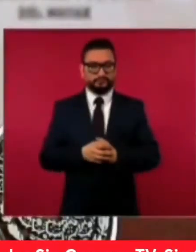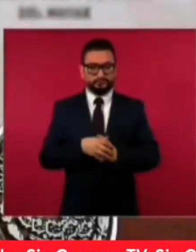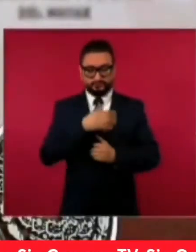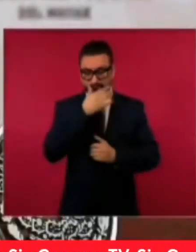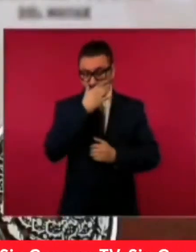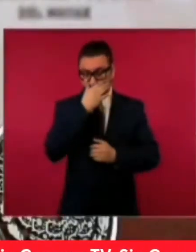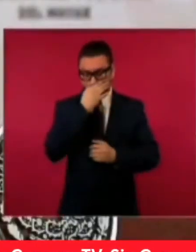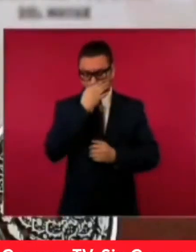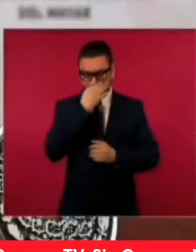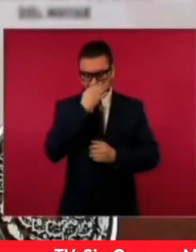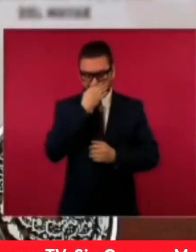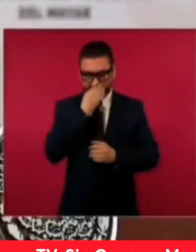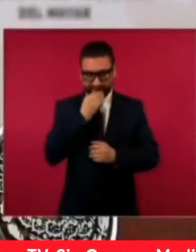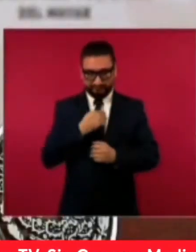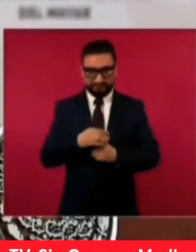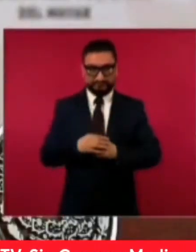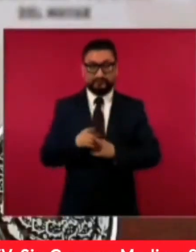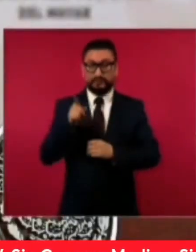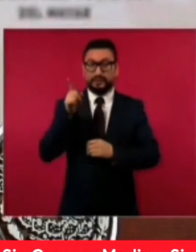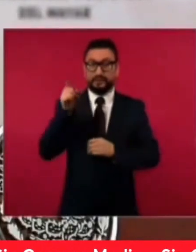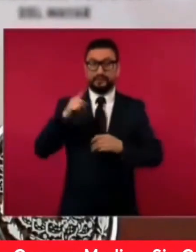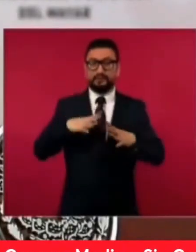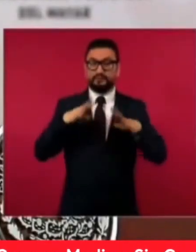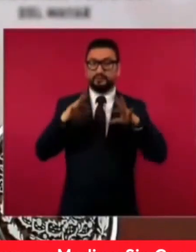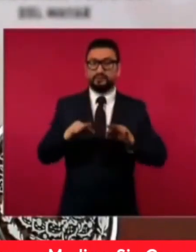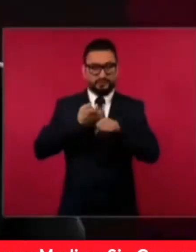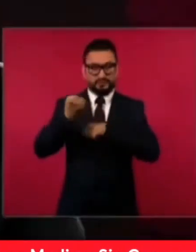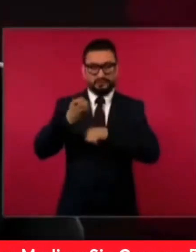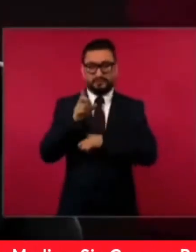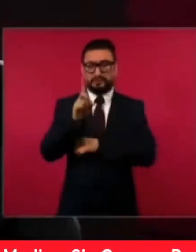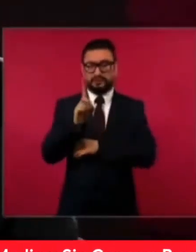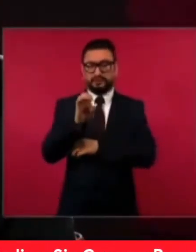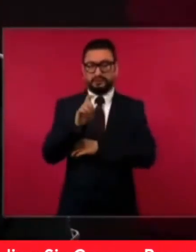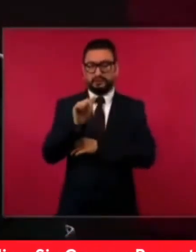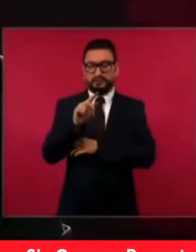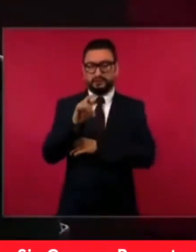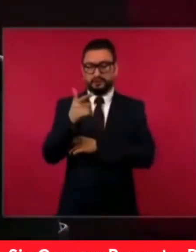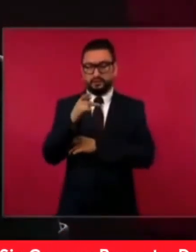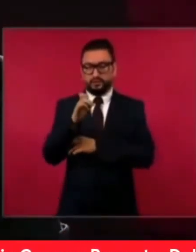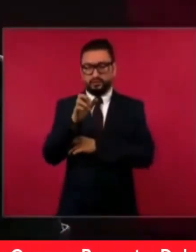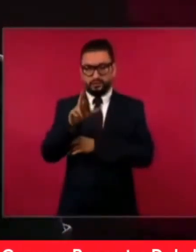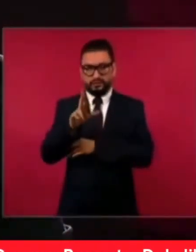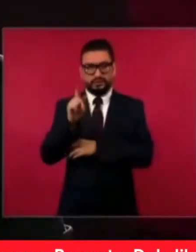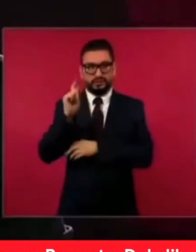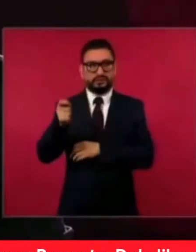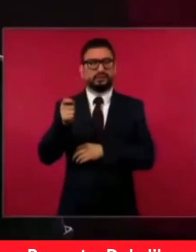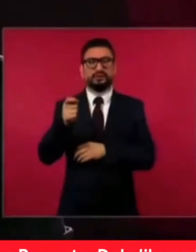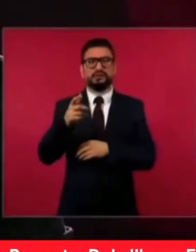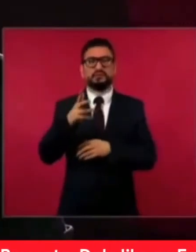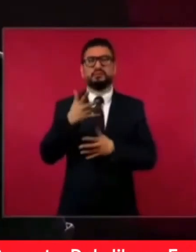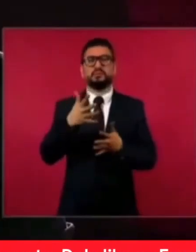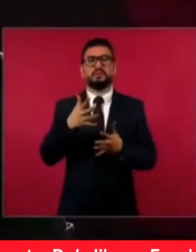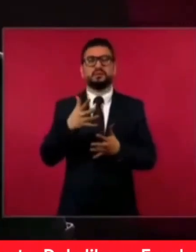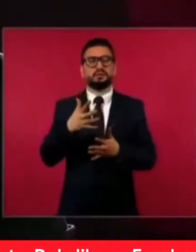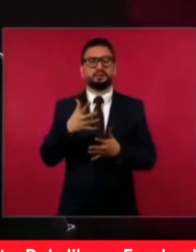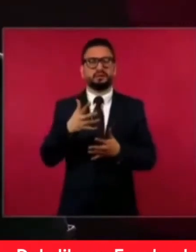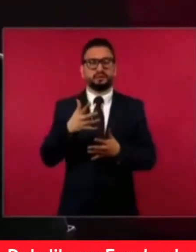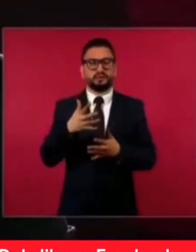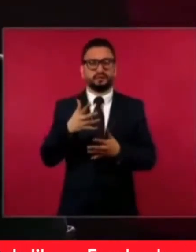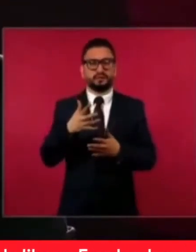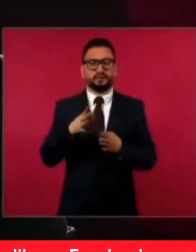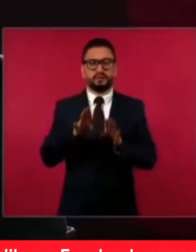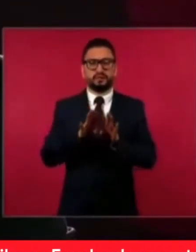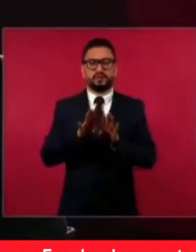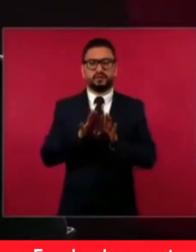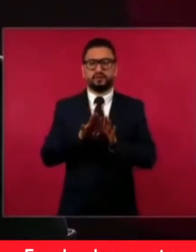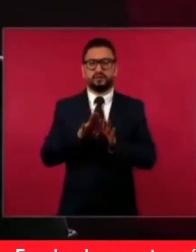está establecida en los Estados Unidos. En Delaware es algo así como